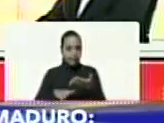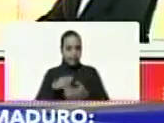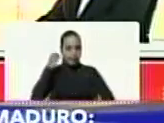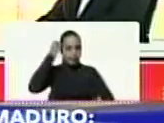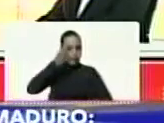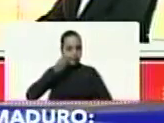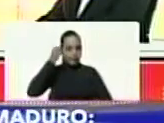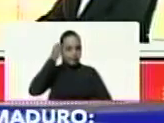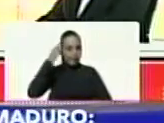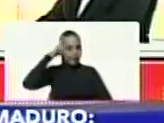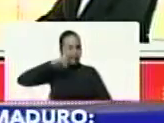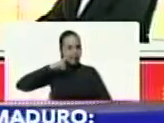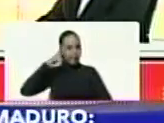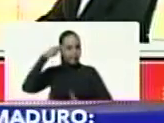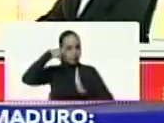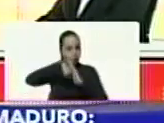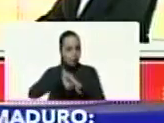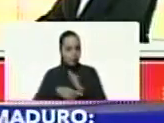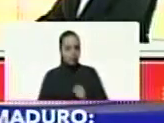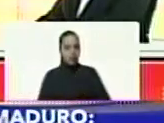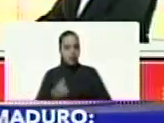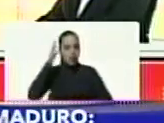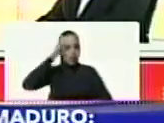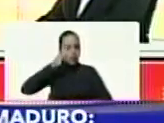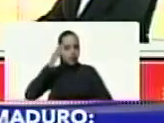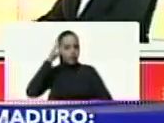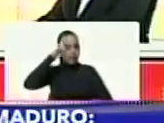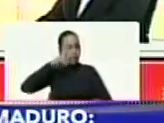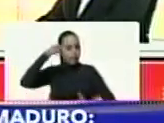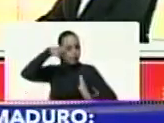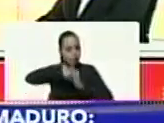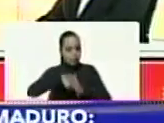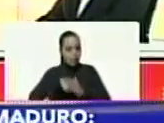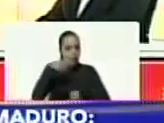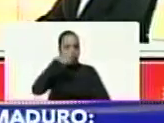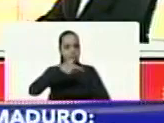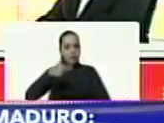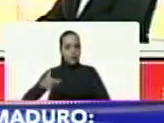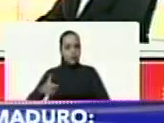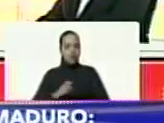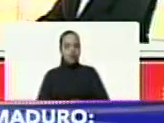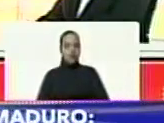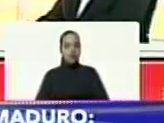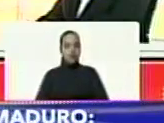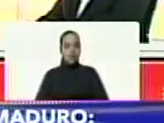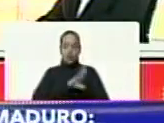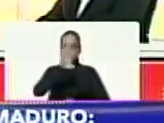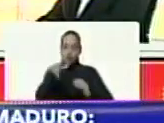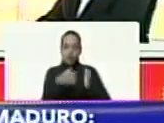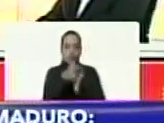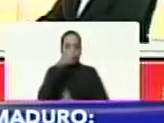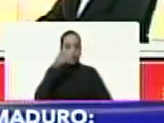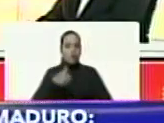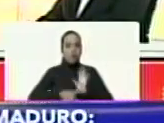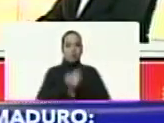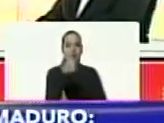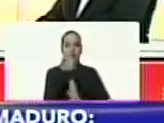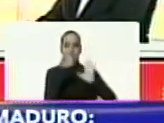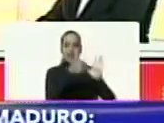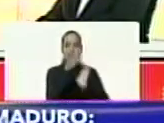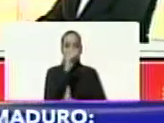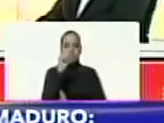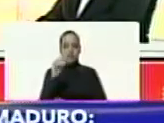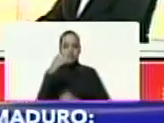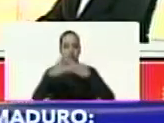crítico, la conciencia crítica de ciudadanos y ciudadanas, de todo un pueblo. Más de 600